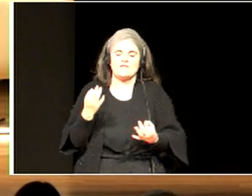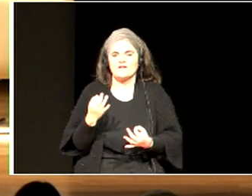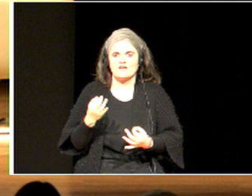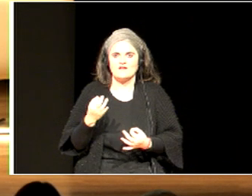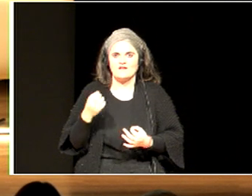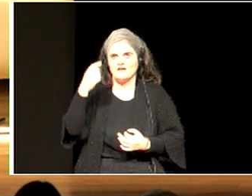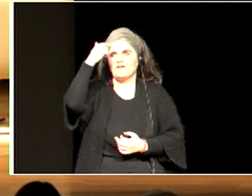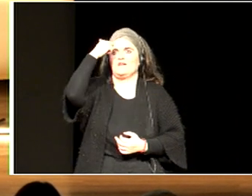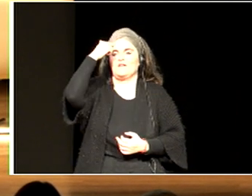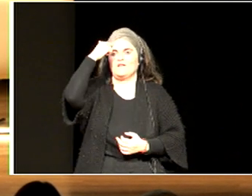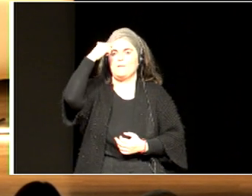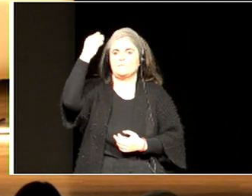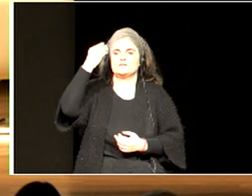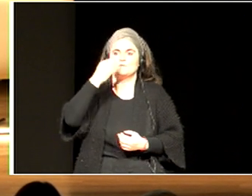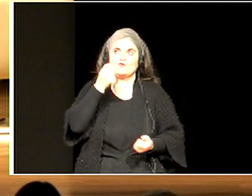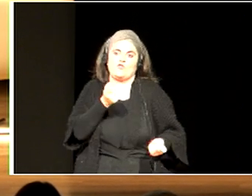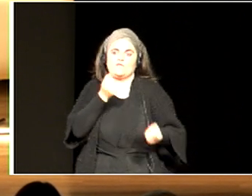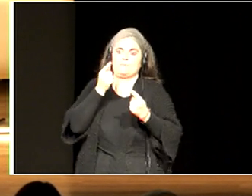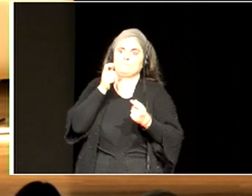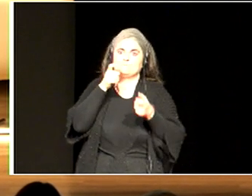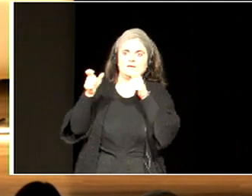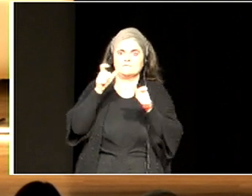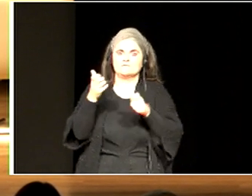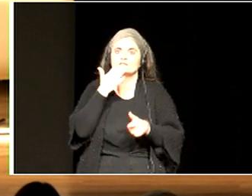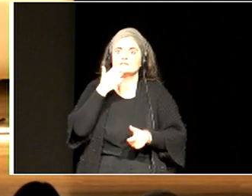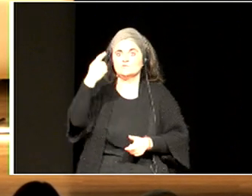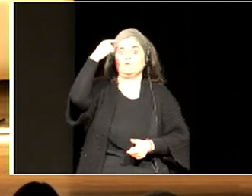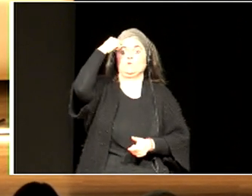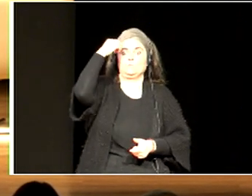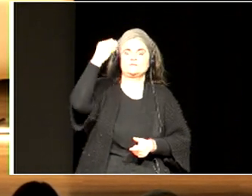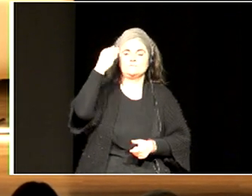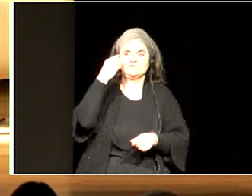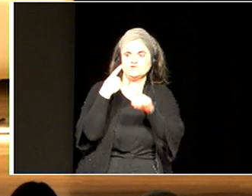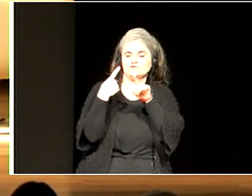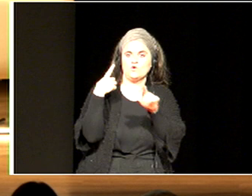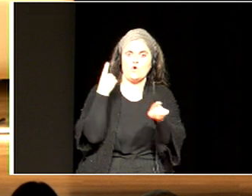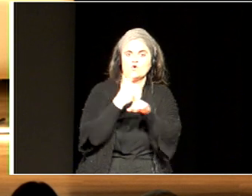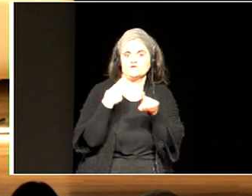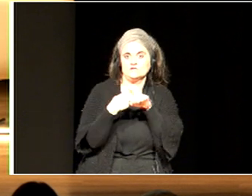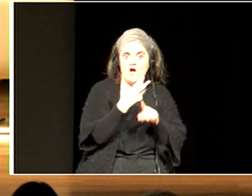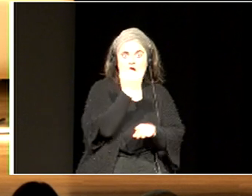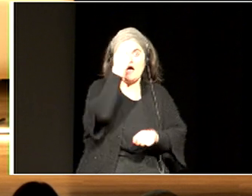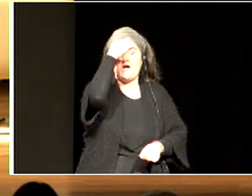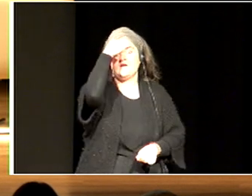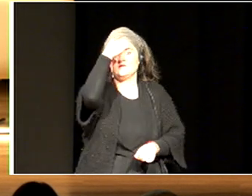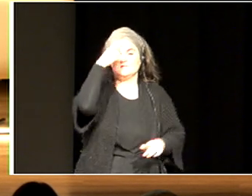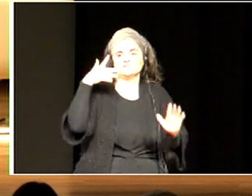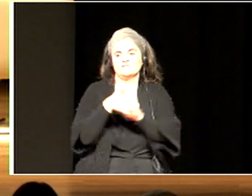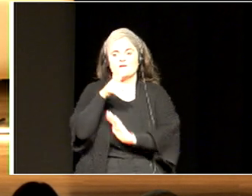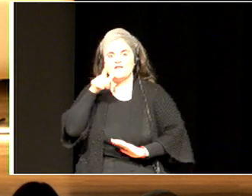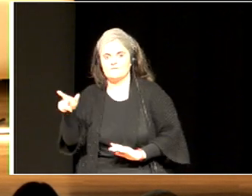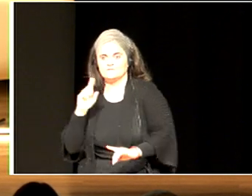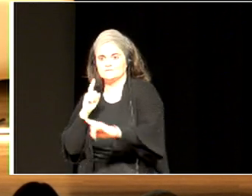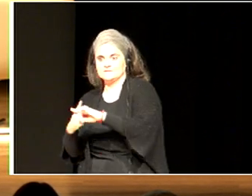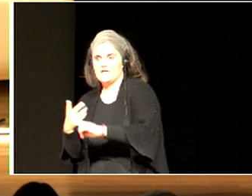palabras a tu pensamiento si tú tienes el pensamiento sexista inmediatamente va el lenguaje sexista de hecho os